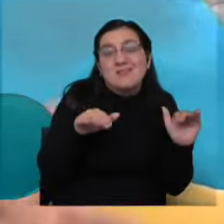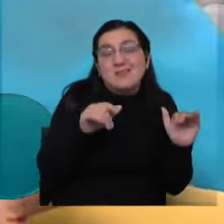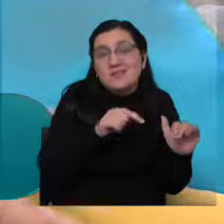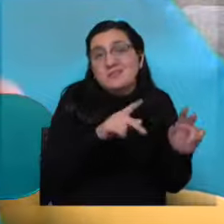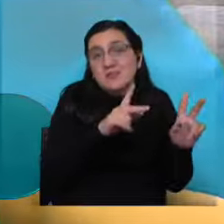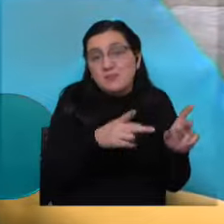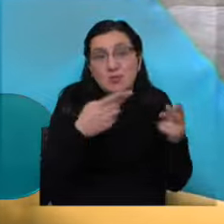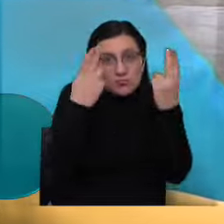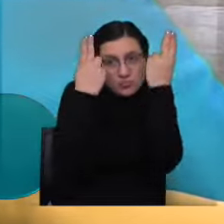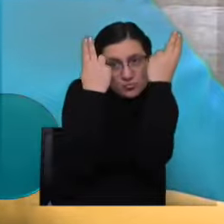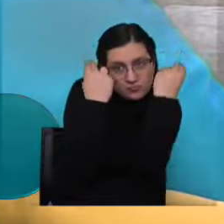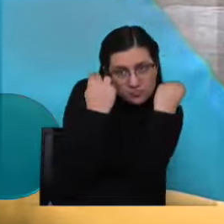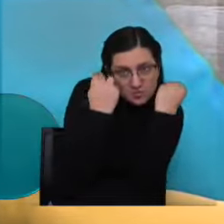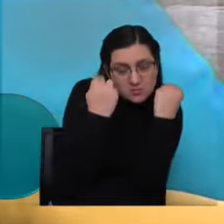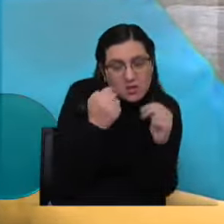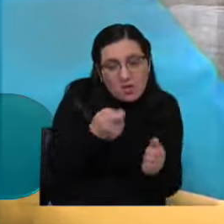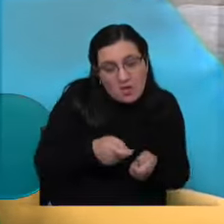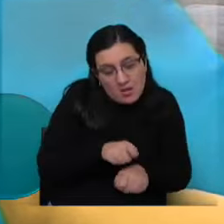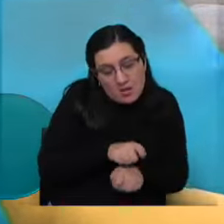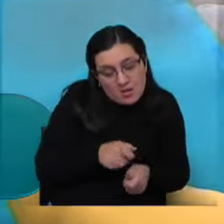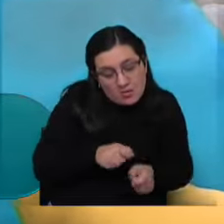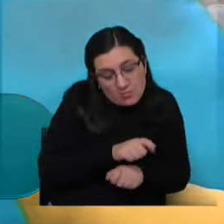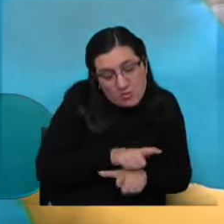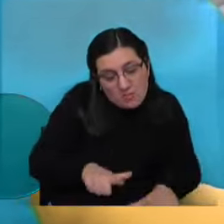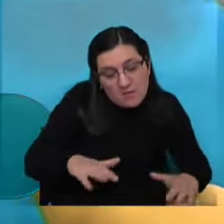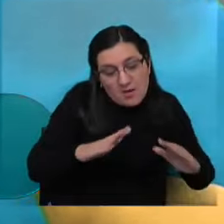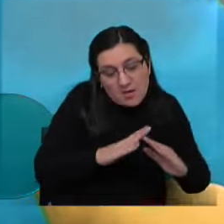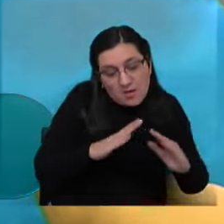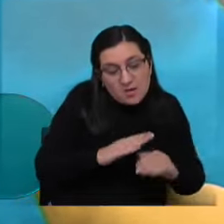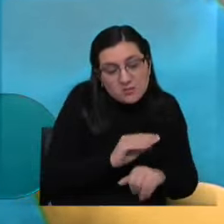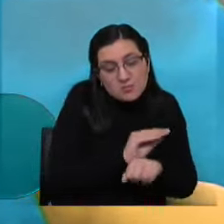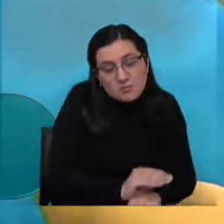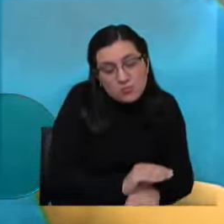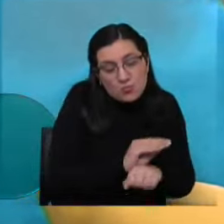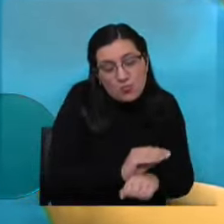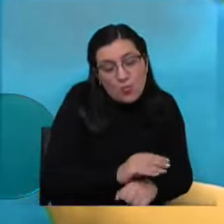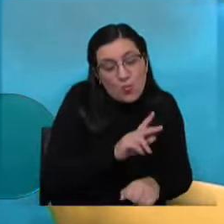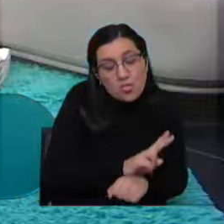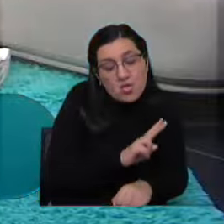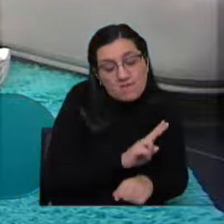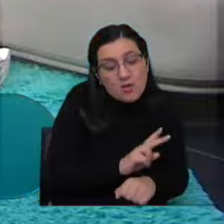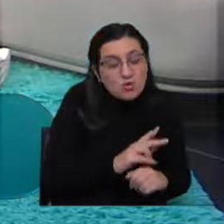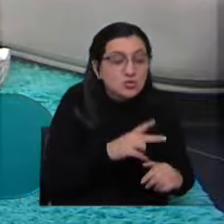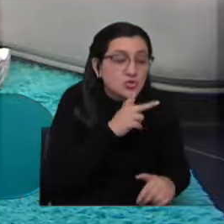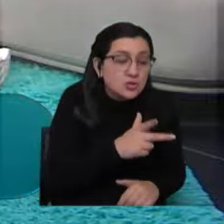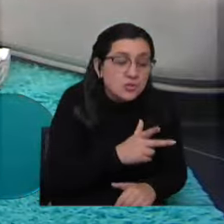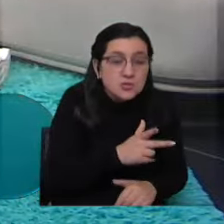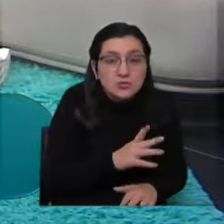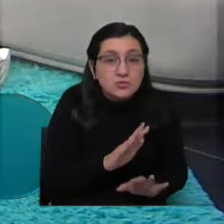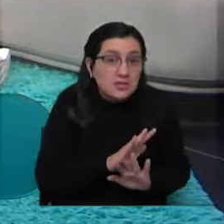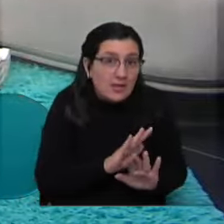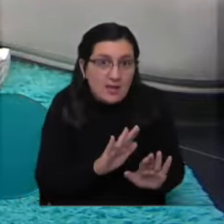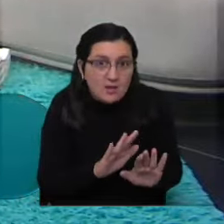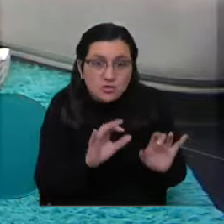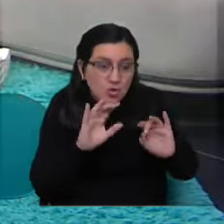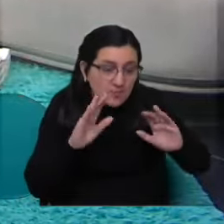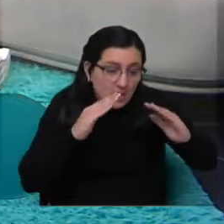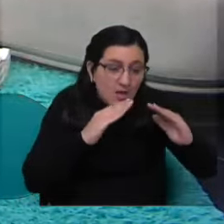sumisa la mujer am de casa la mujer criadora de los hijos mucho más no se podía pedir ni siquiera este